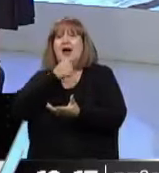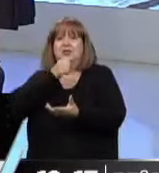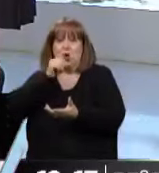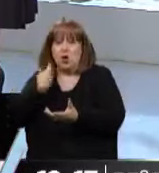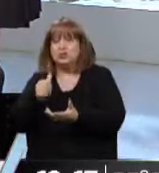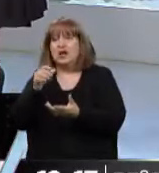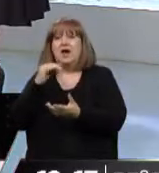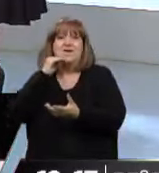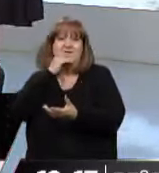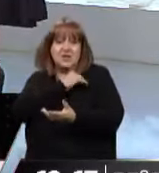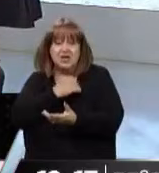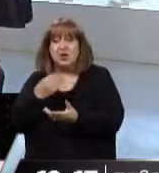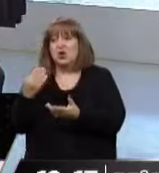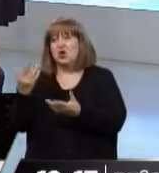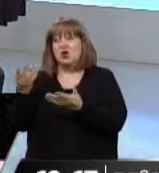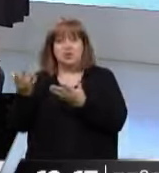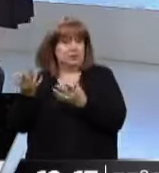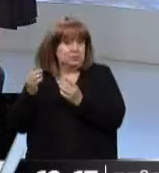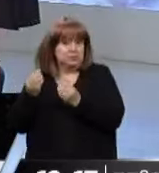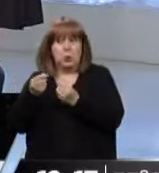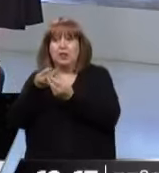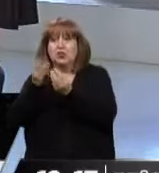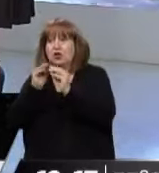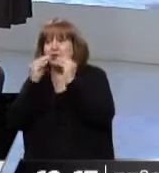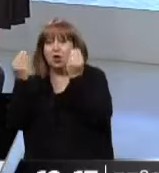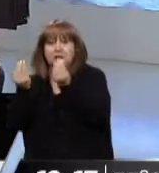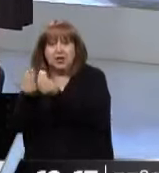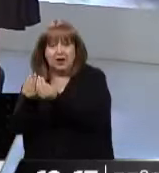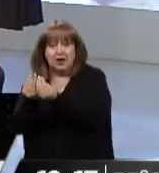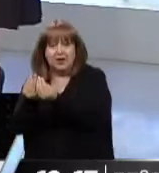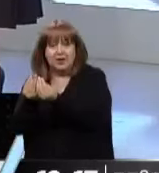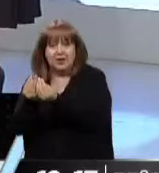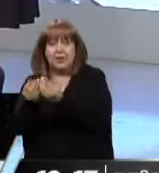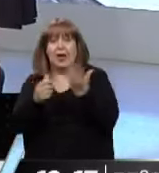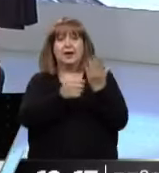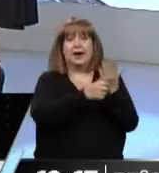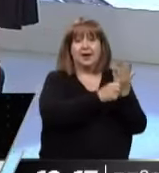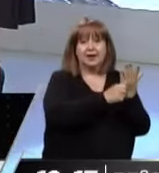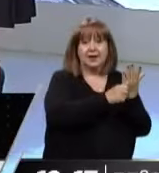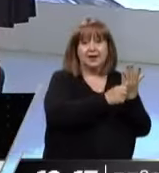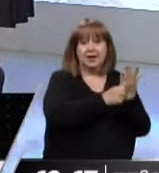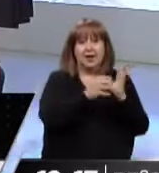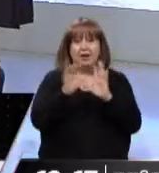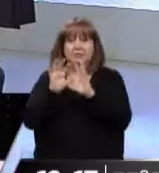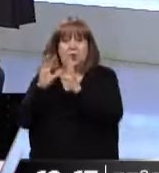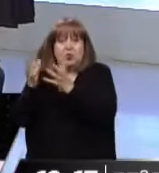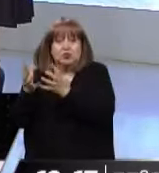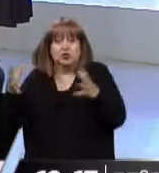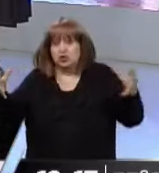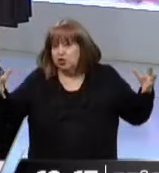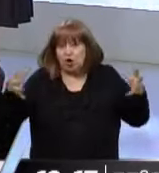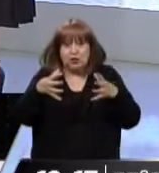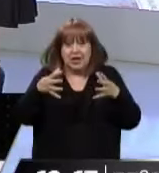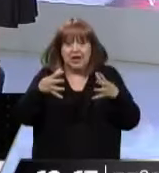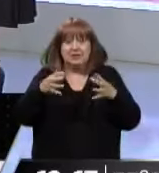gaseosa o un vinito, también, claro, que también es una suma. Digo, ¿cuánto hoy sale hacer un asado en conjunto con